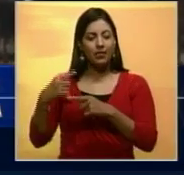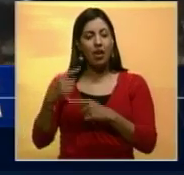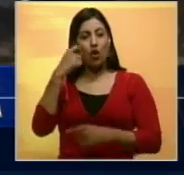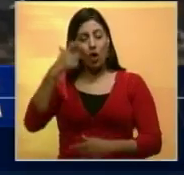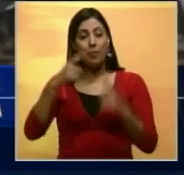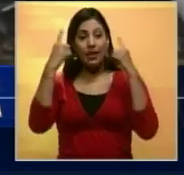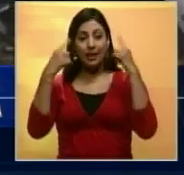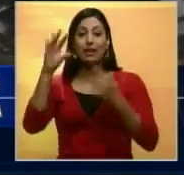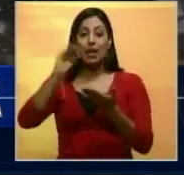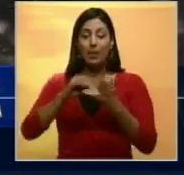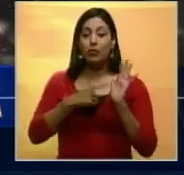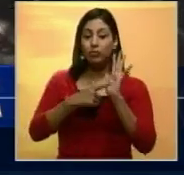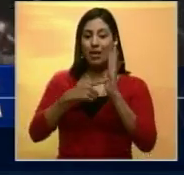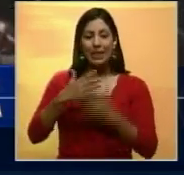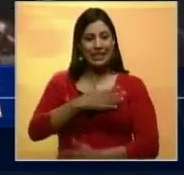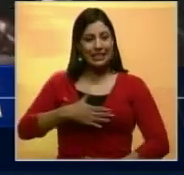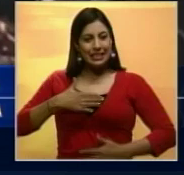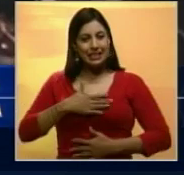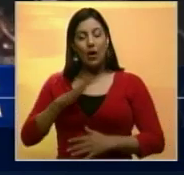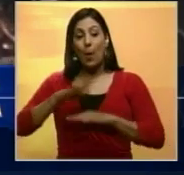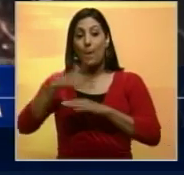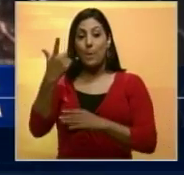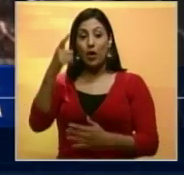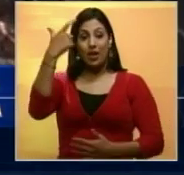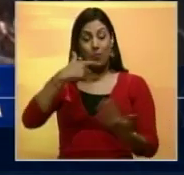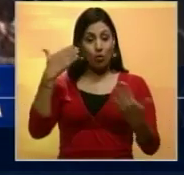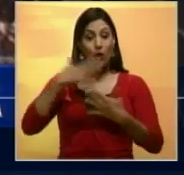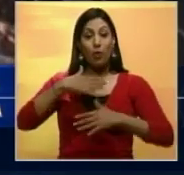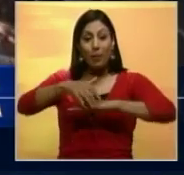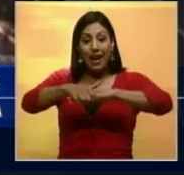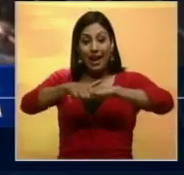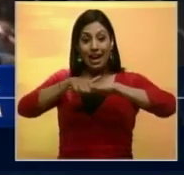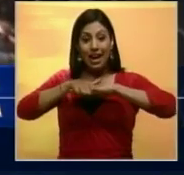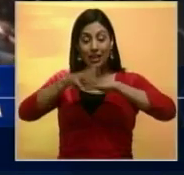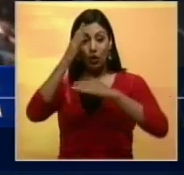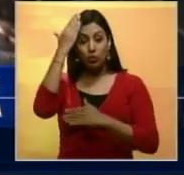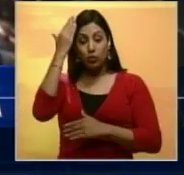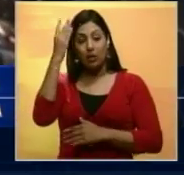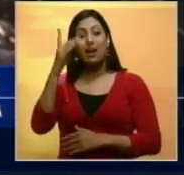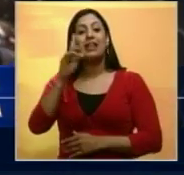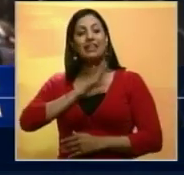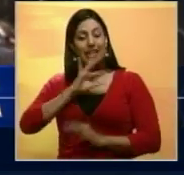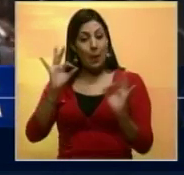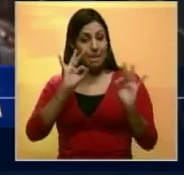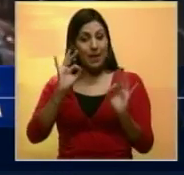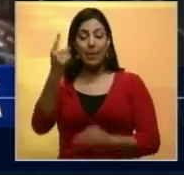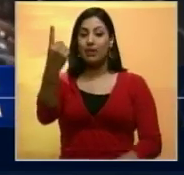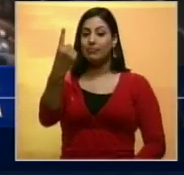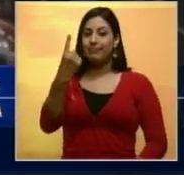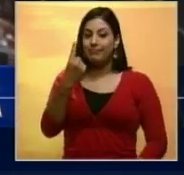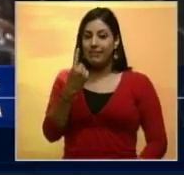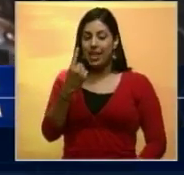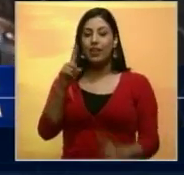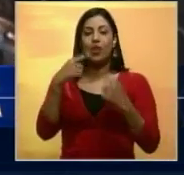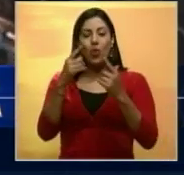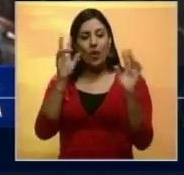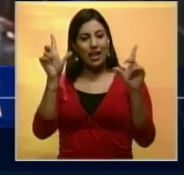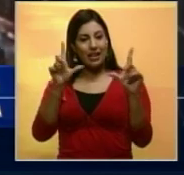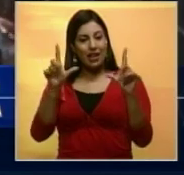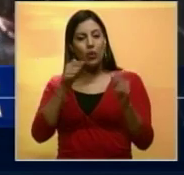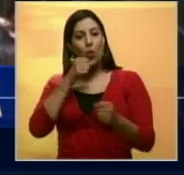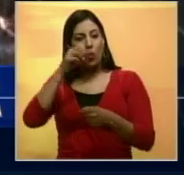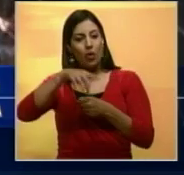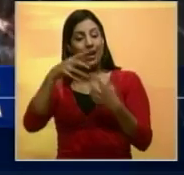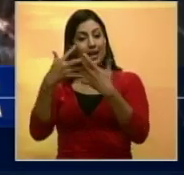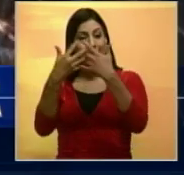Dudamel también mostró su entusiasmo debido a que la actriz británica Julie Andrews será quien presentará la versión televisada del evento